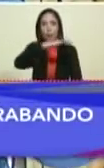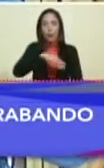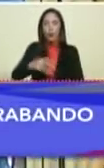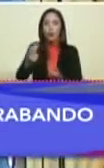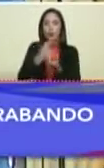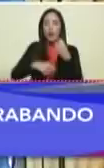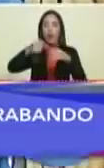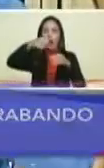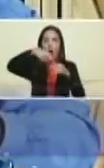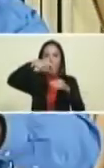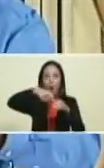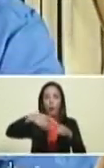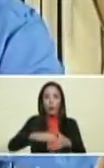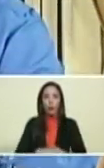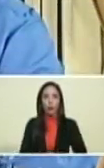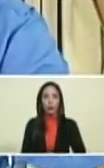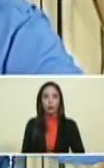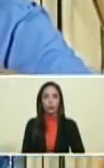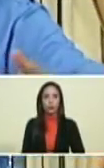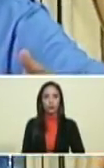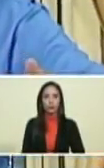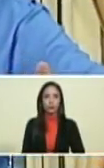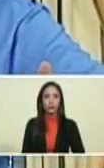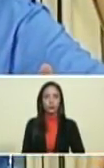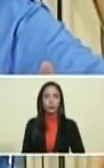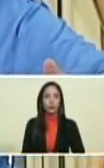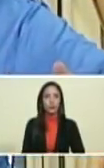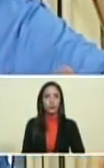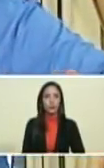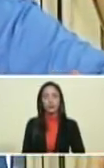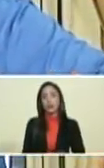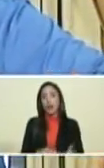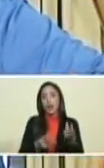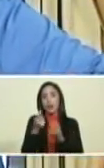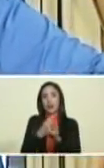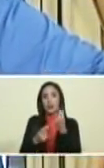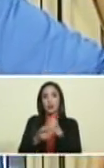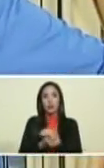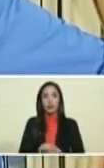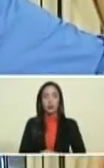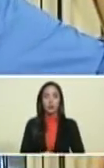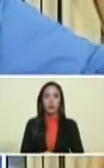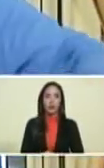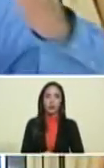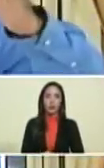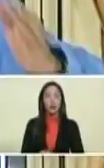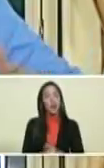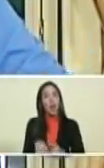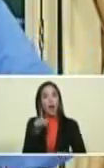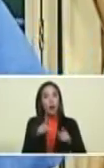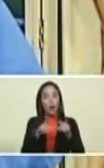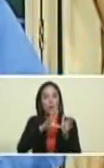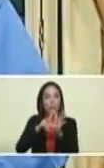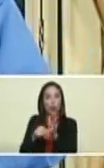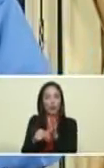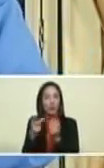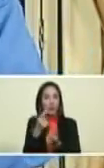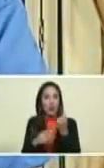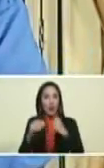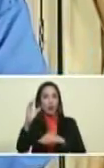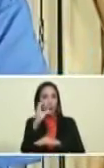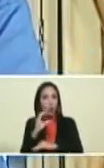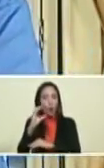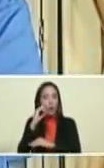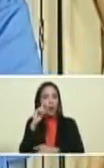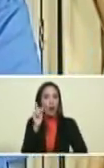ahorros que nos vamos a dar para que ese dinero que se va, que se llevan las lacras hacia Colombia, ese